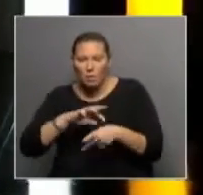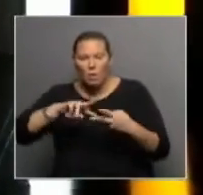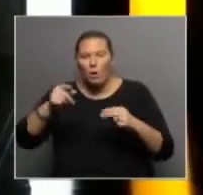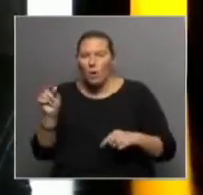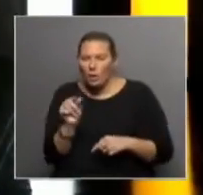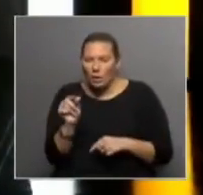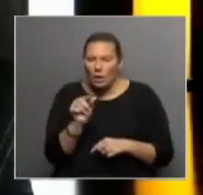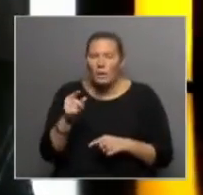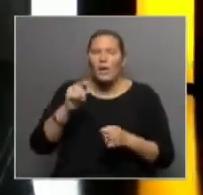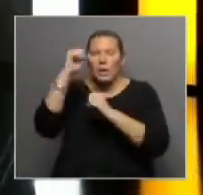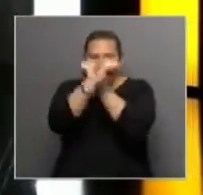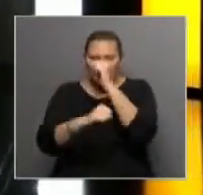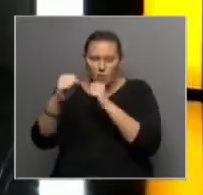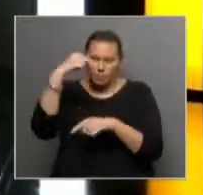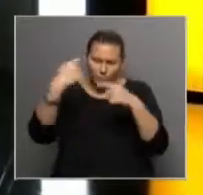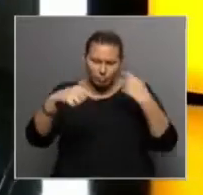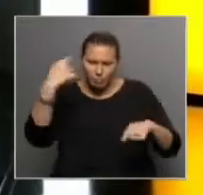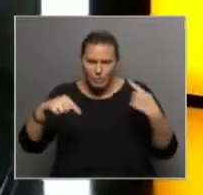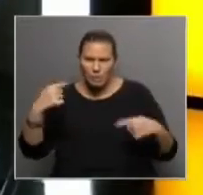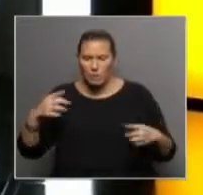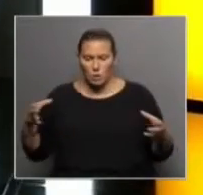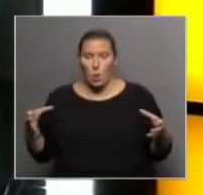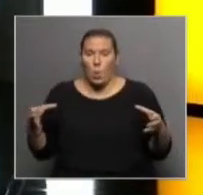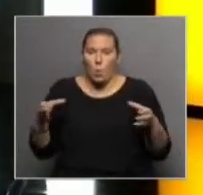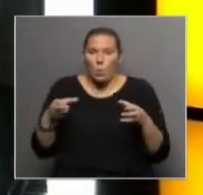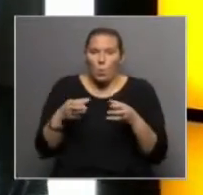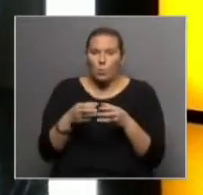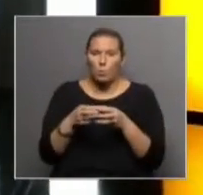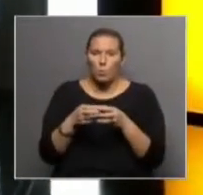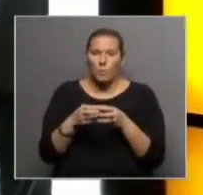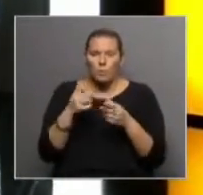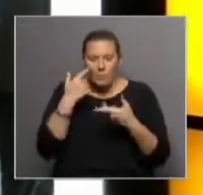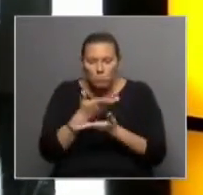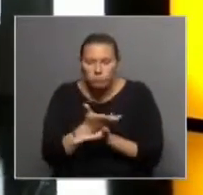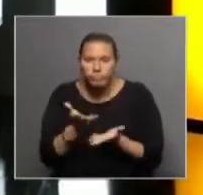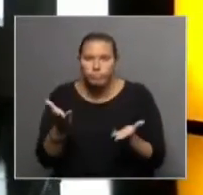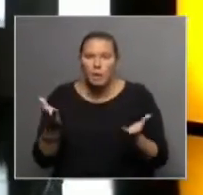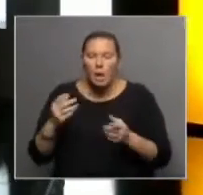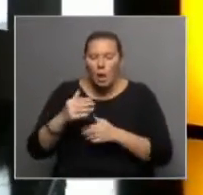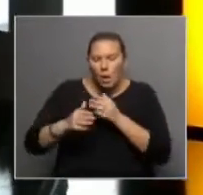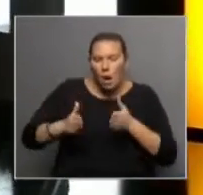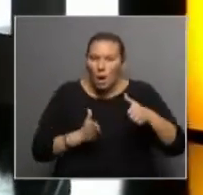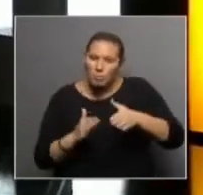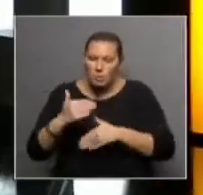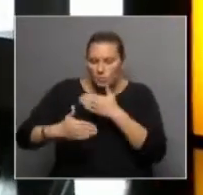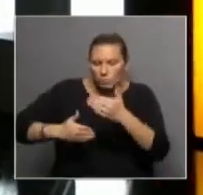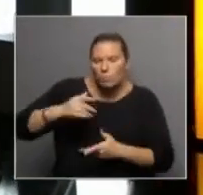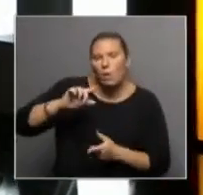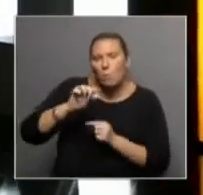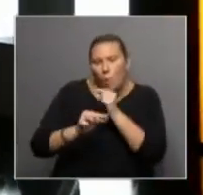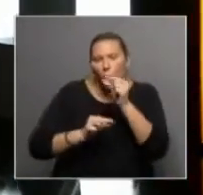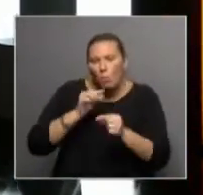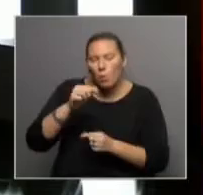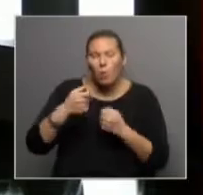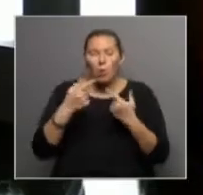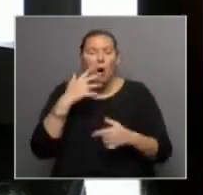genetistas, ingenieros y otros profesionales vienen formando equipos que han abierto un camino el cual lentamente aporta certezas